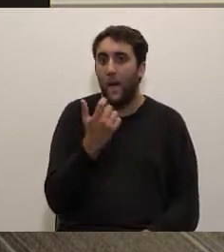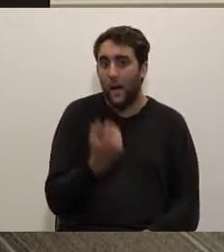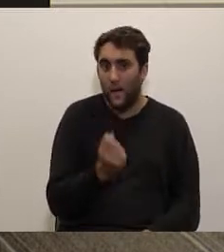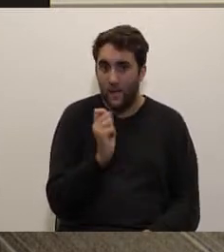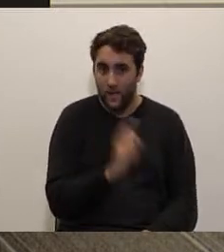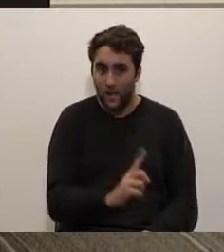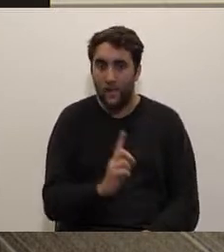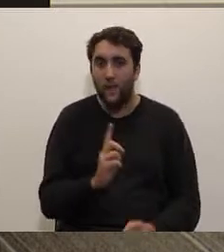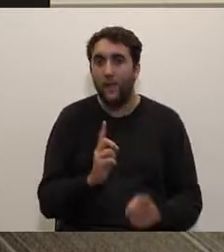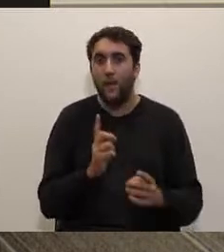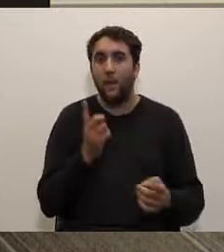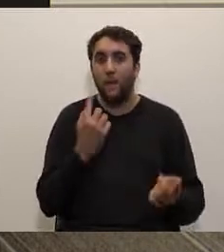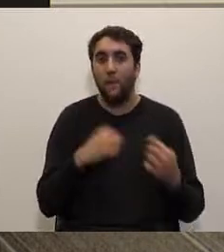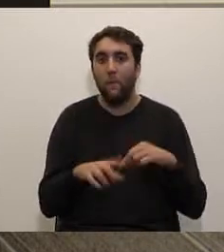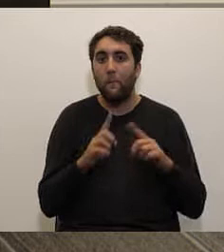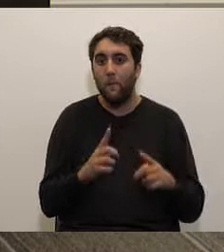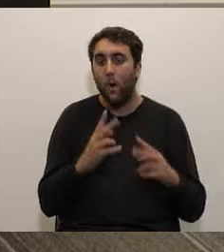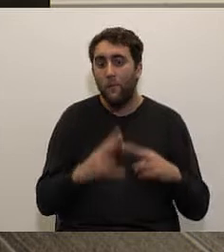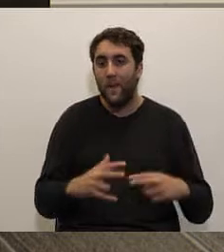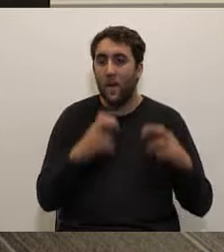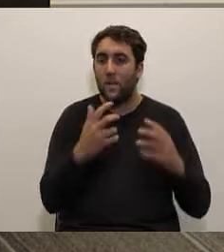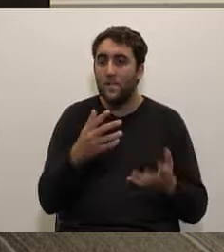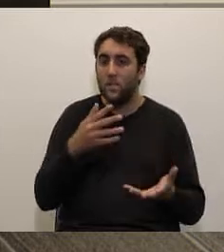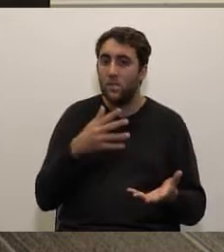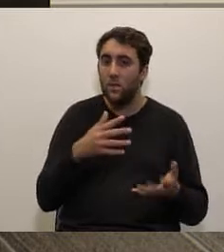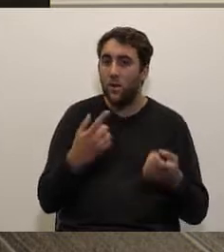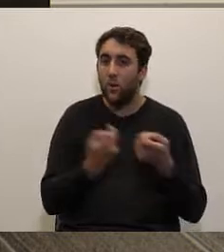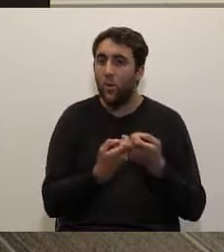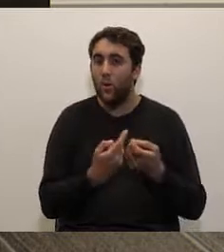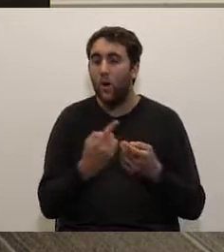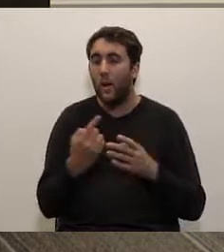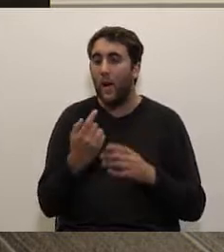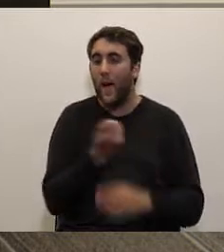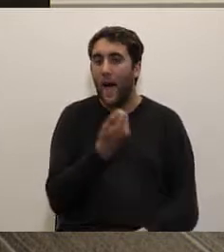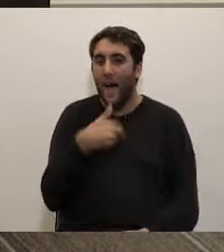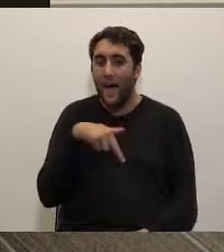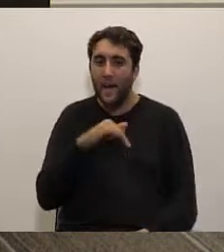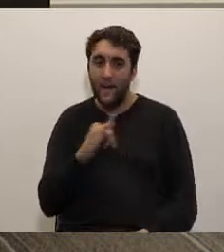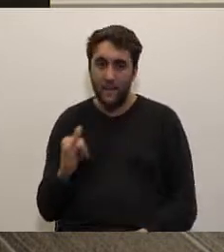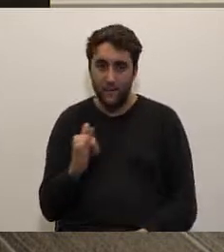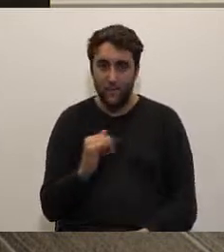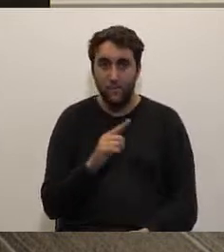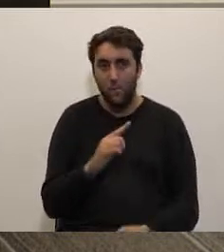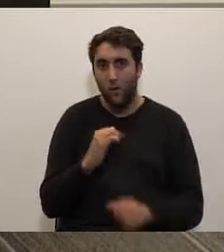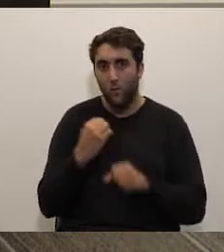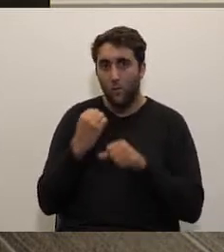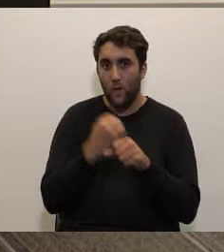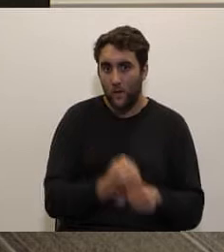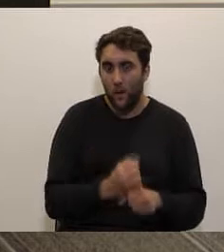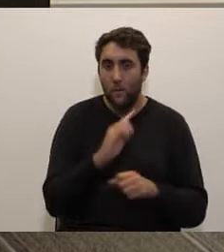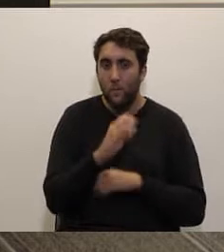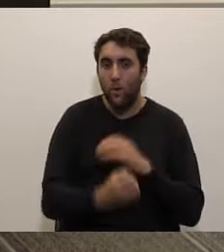Life Science, y es investigadora asociada del Sistema Nacional de Investigadores de la ANI. Es una de las fundadoras de la